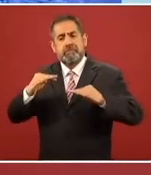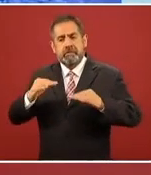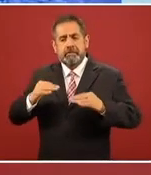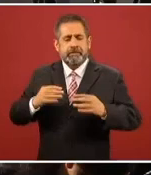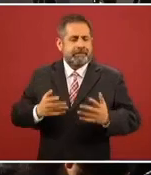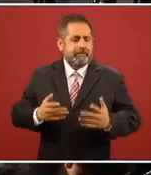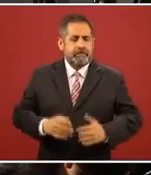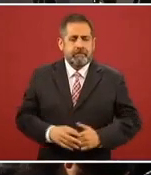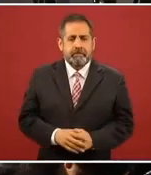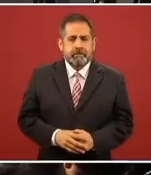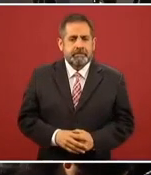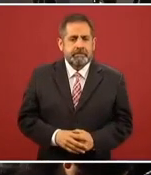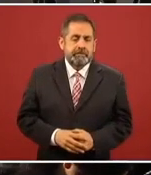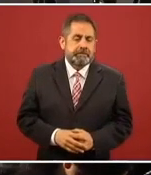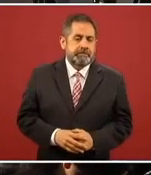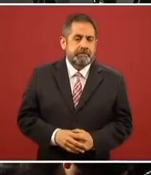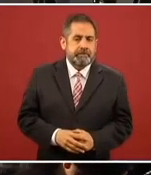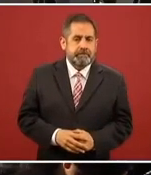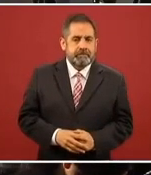De